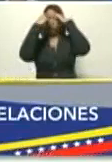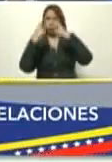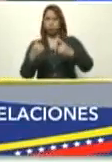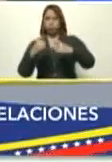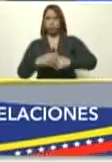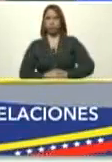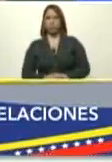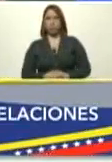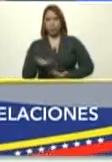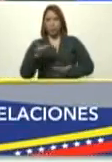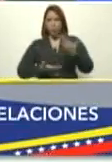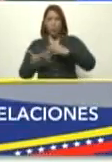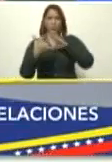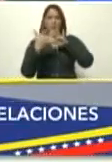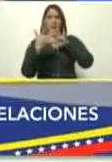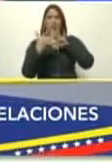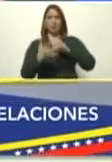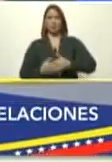solidaria.